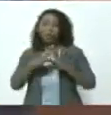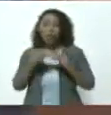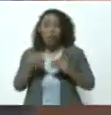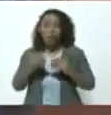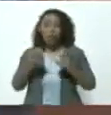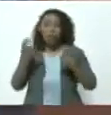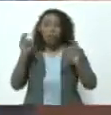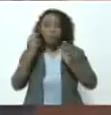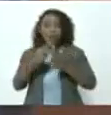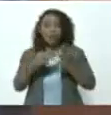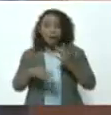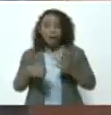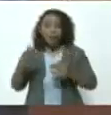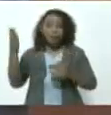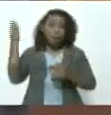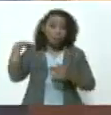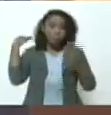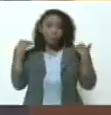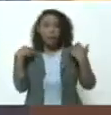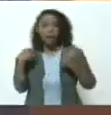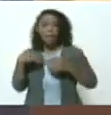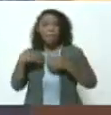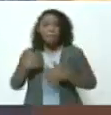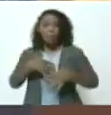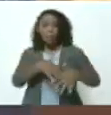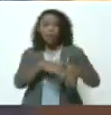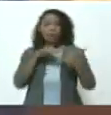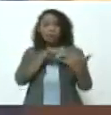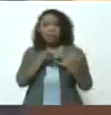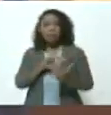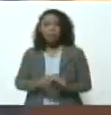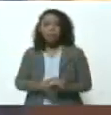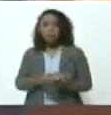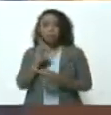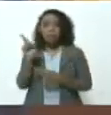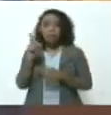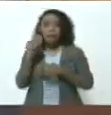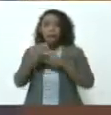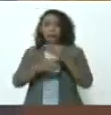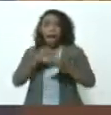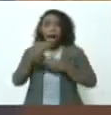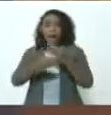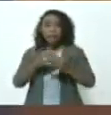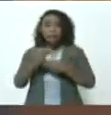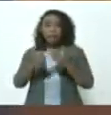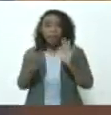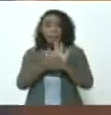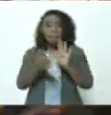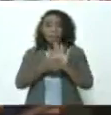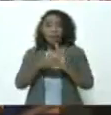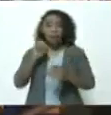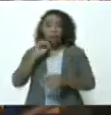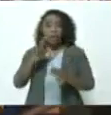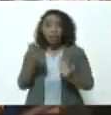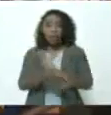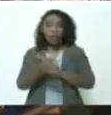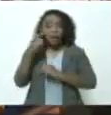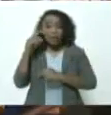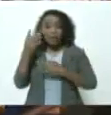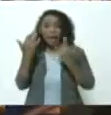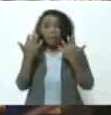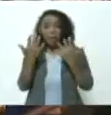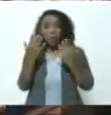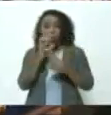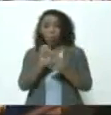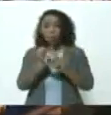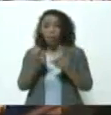equipaje a cuesta durante toda la batalla. ¿Ok? Es decir, que esto está hecho con apego a la historia, pero hecho por manos de